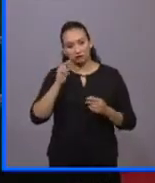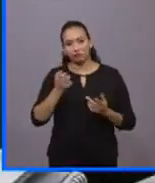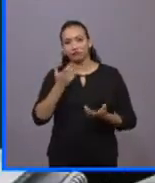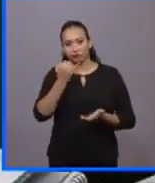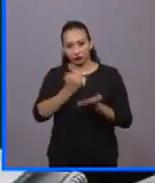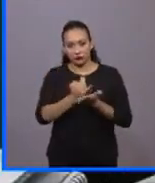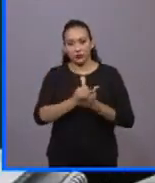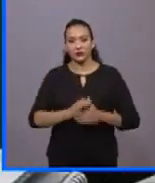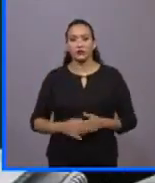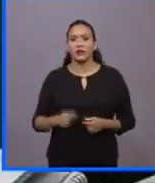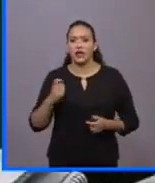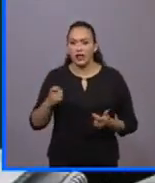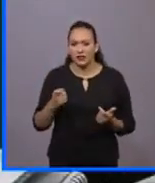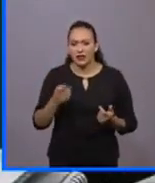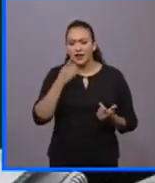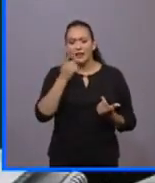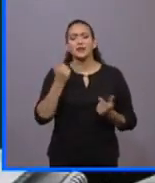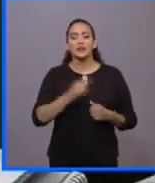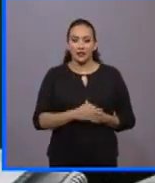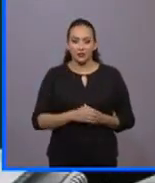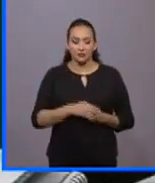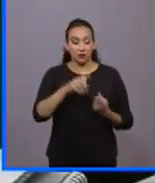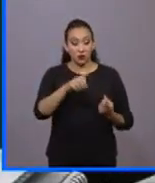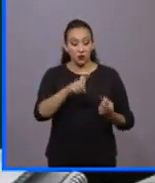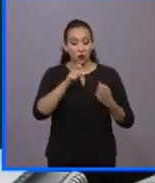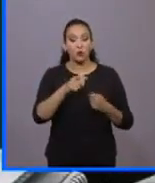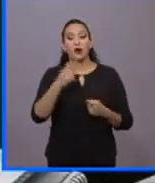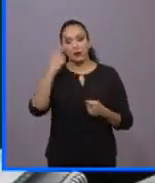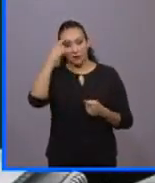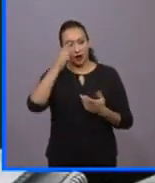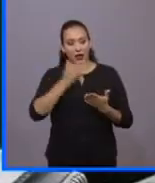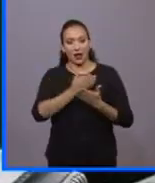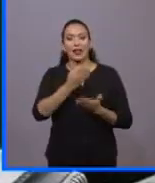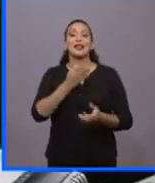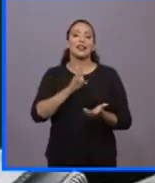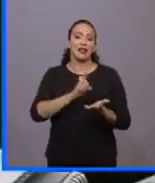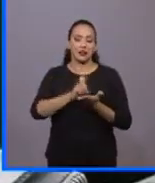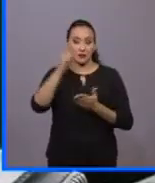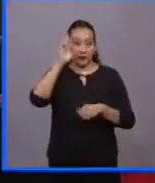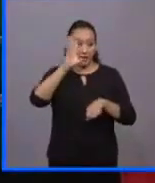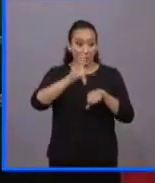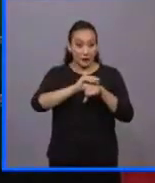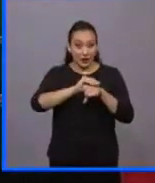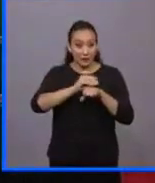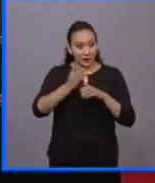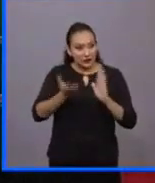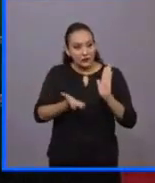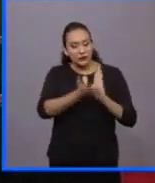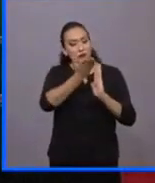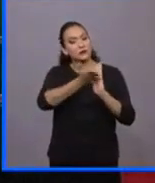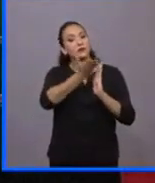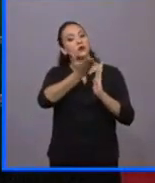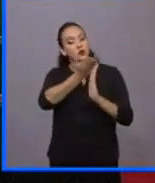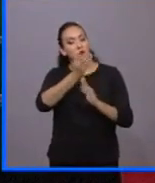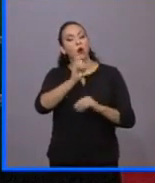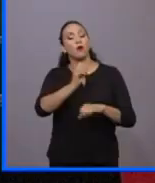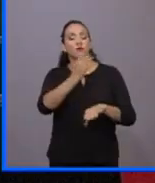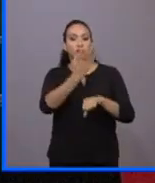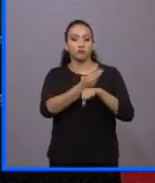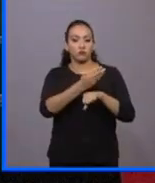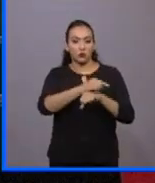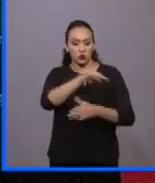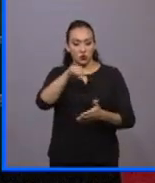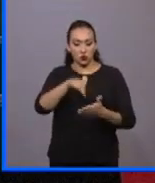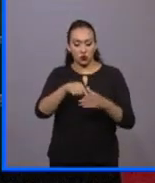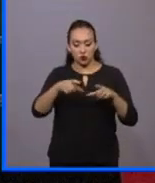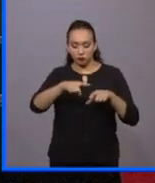2024. Esta disposición establecía el cobro de un derecho por la expedición de permisos para la construcción y remodelación de